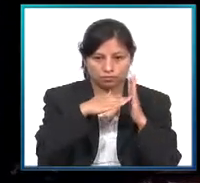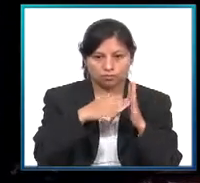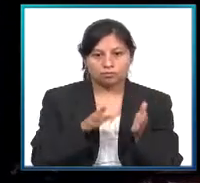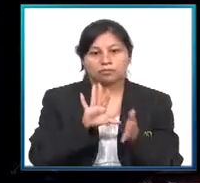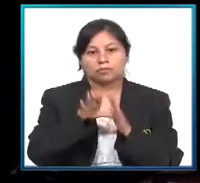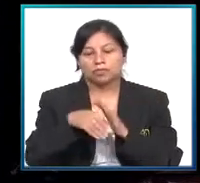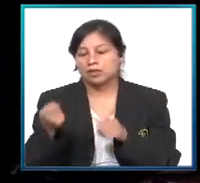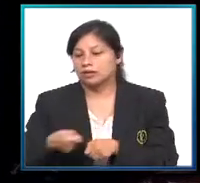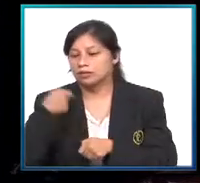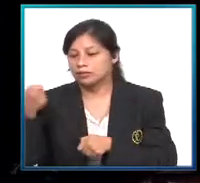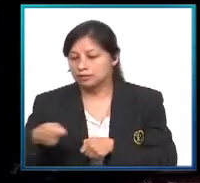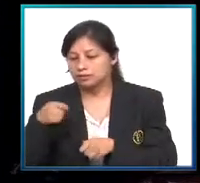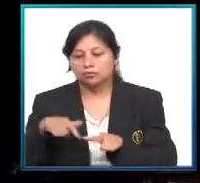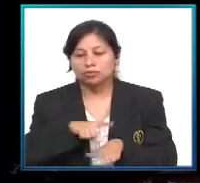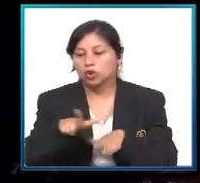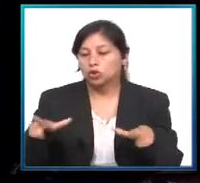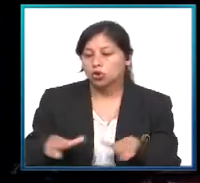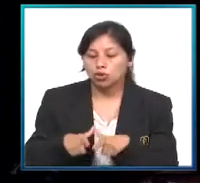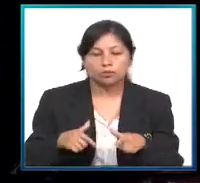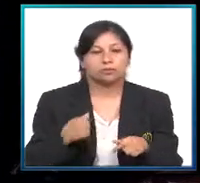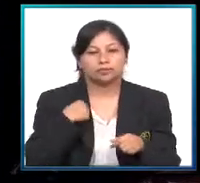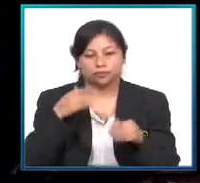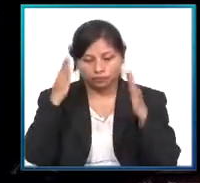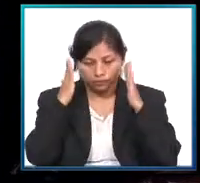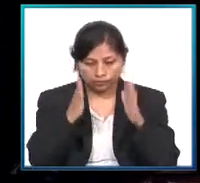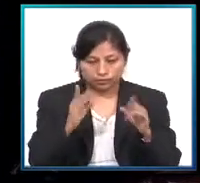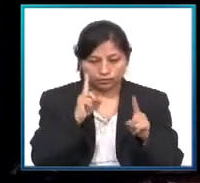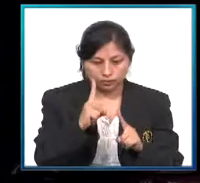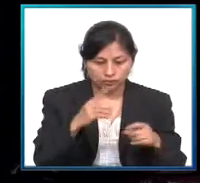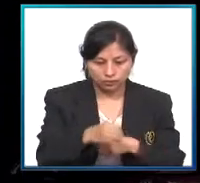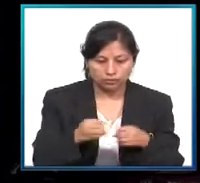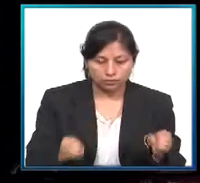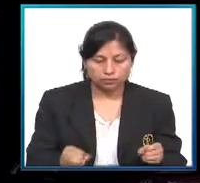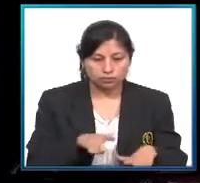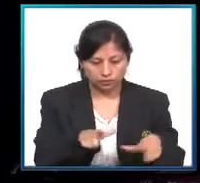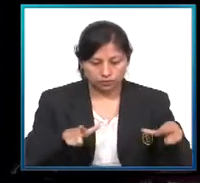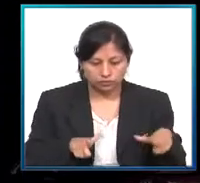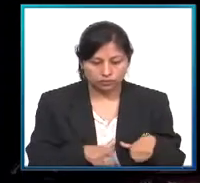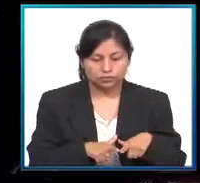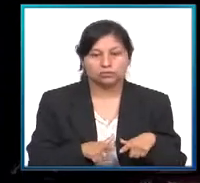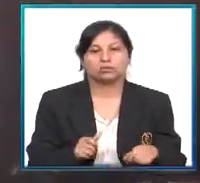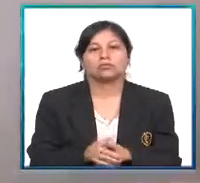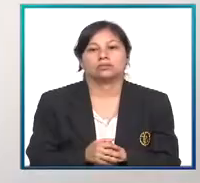lugar de estar arrendando por todos lados, concentren sus oficinas en un solo lugar.